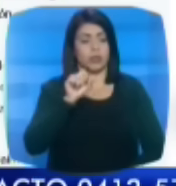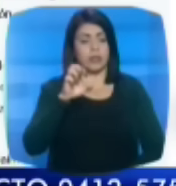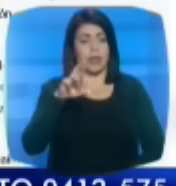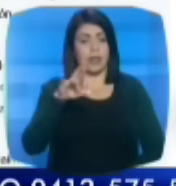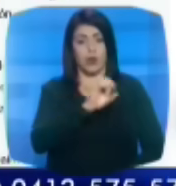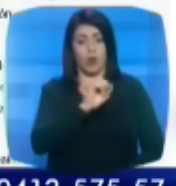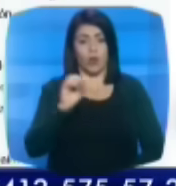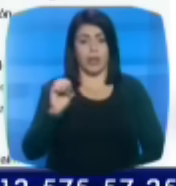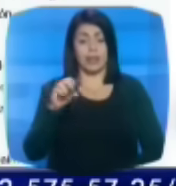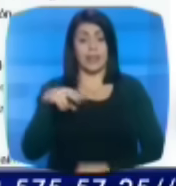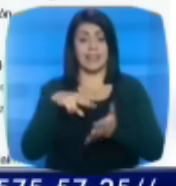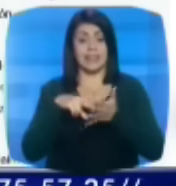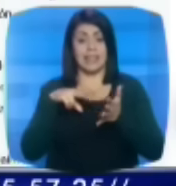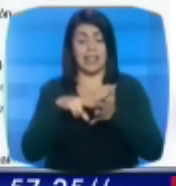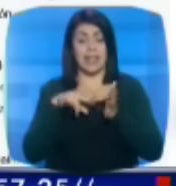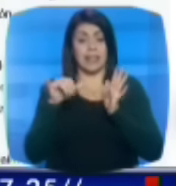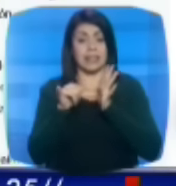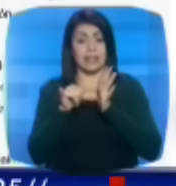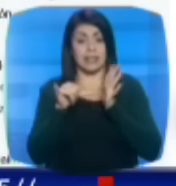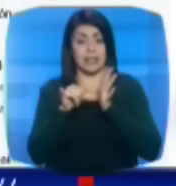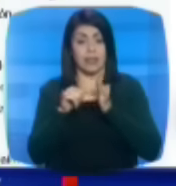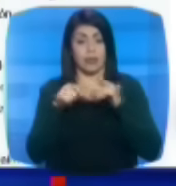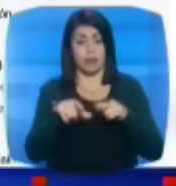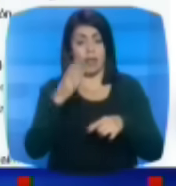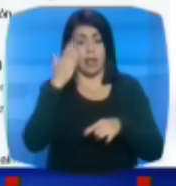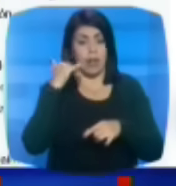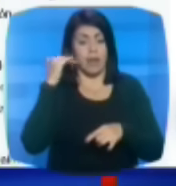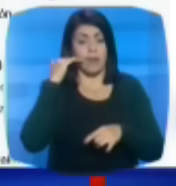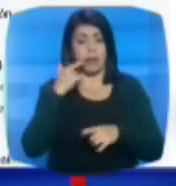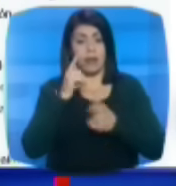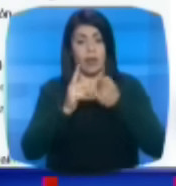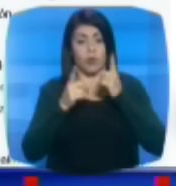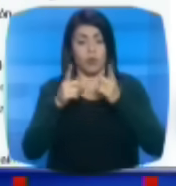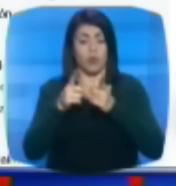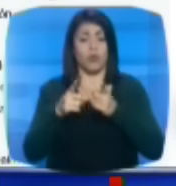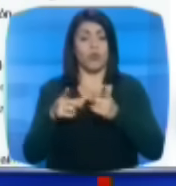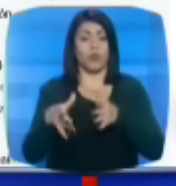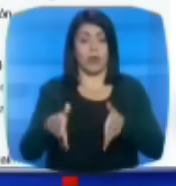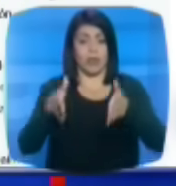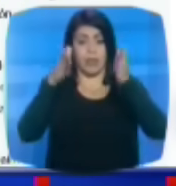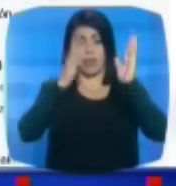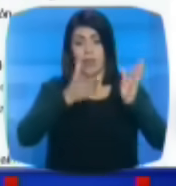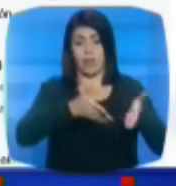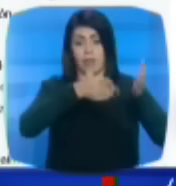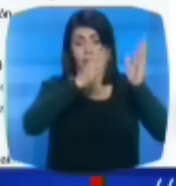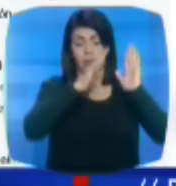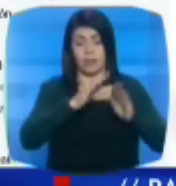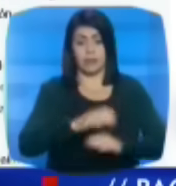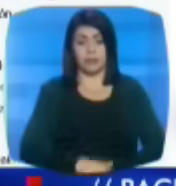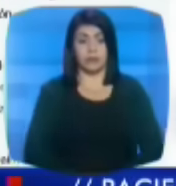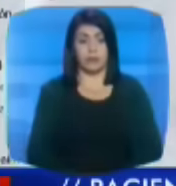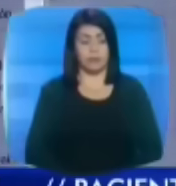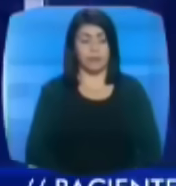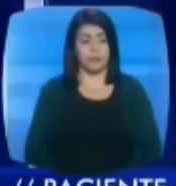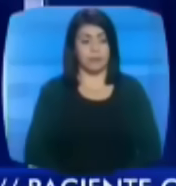oeste de Siria y cerca de la frontera con el Líbano, además de algunos edificios residenciales